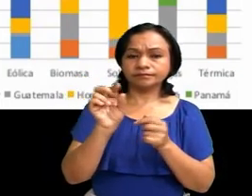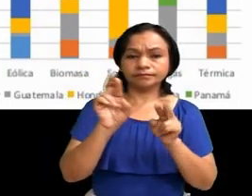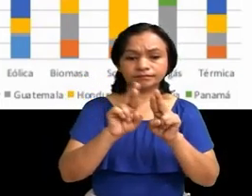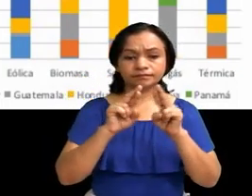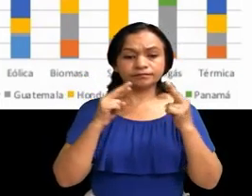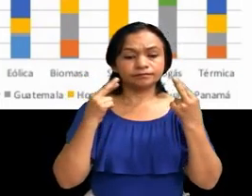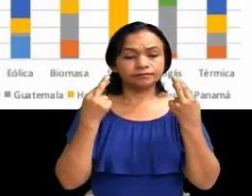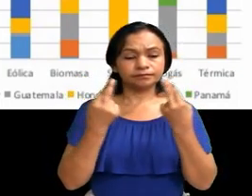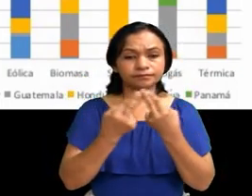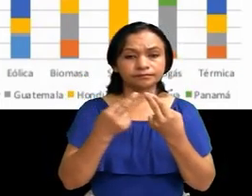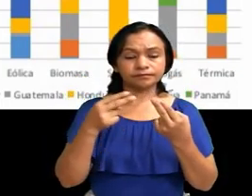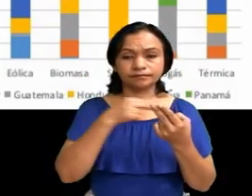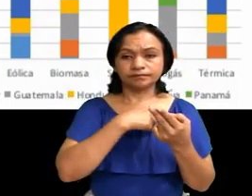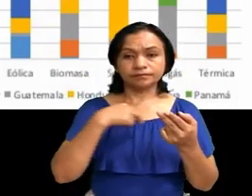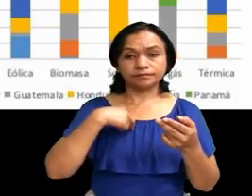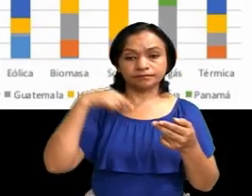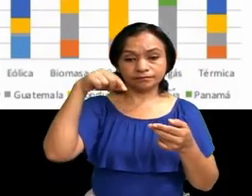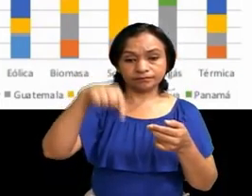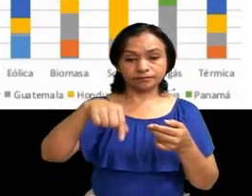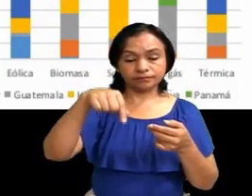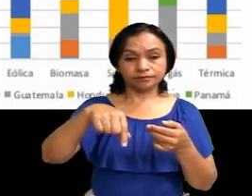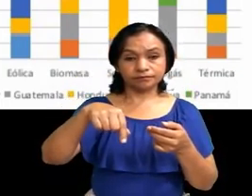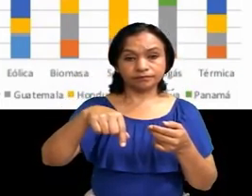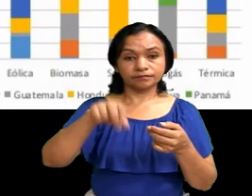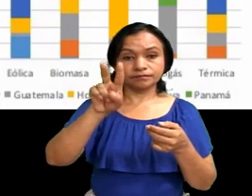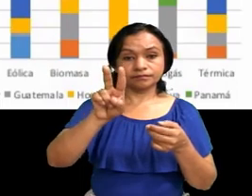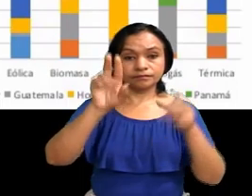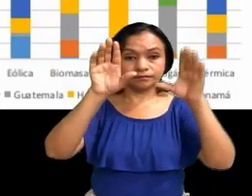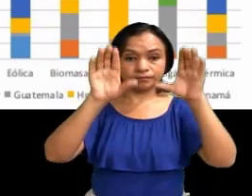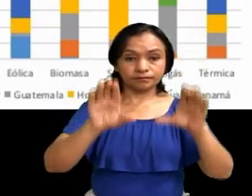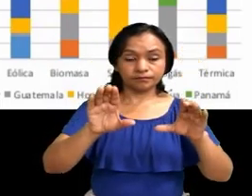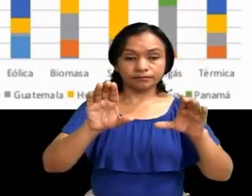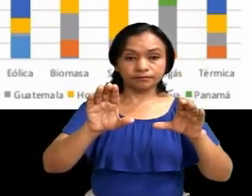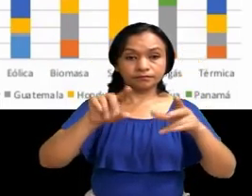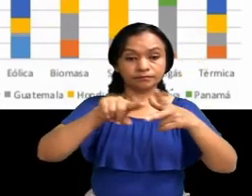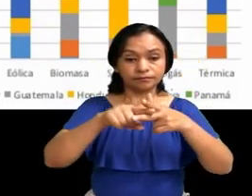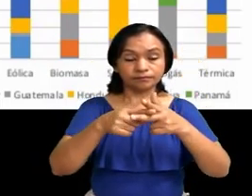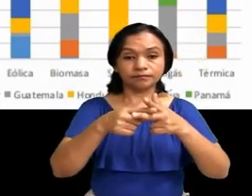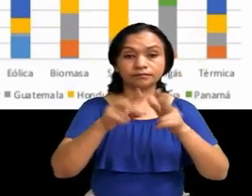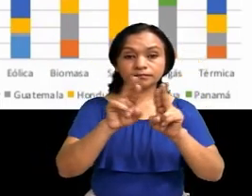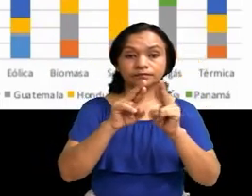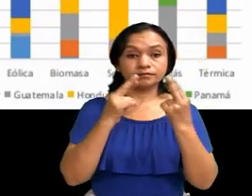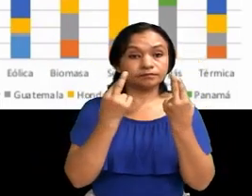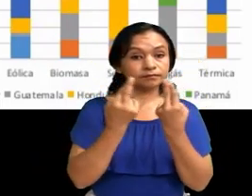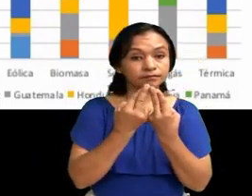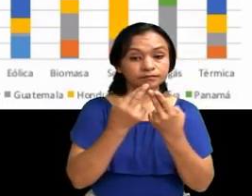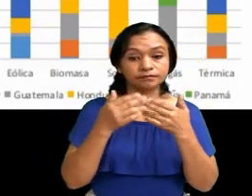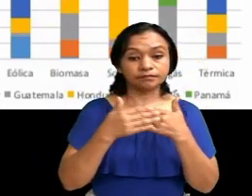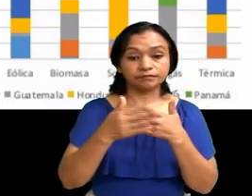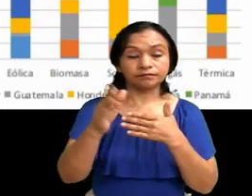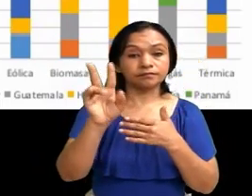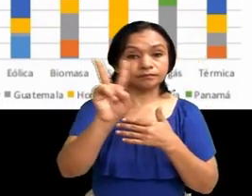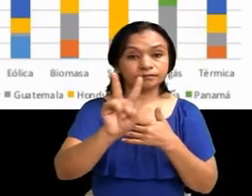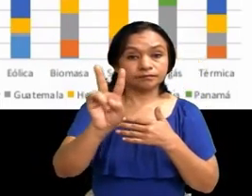se van a desarrollar, que ya inician a las 2 de la tarde del día de hoy y finalizan en el